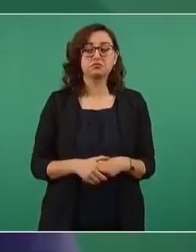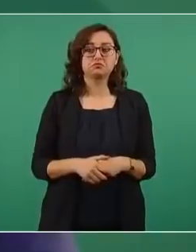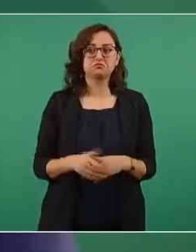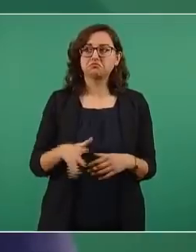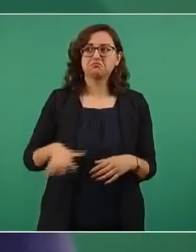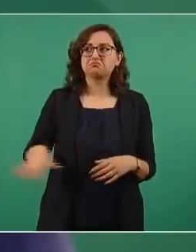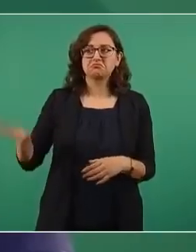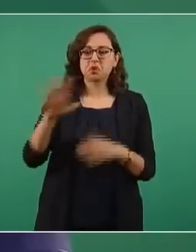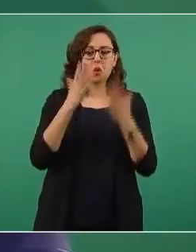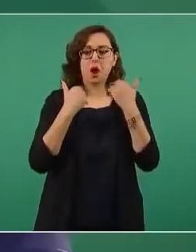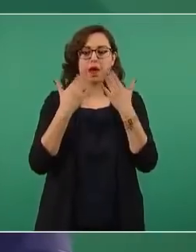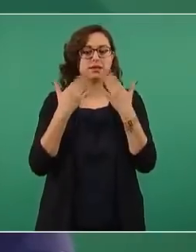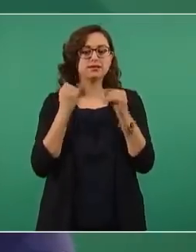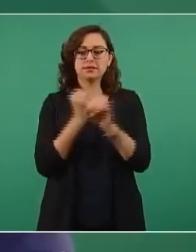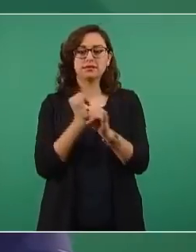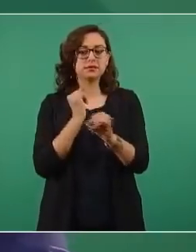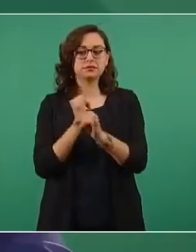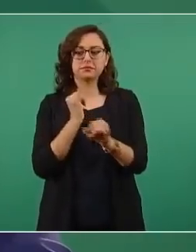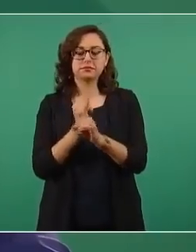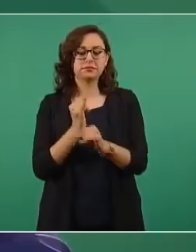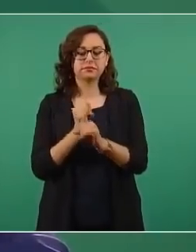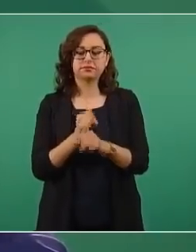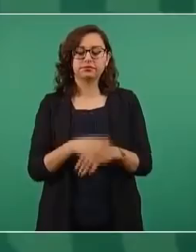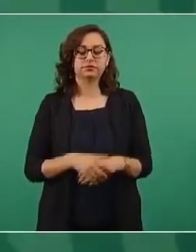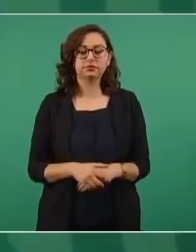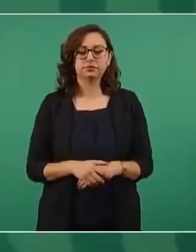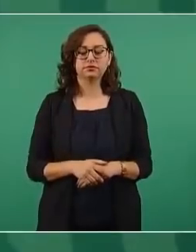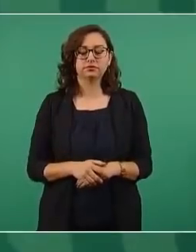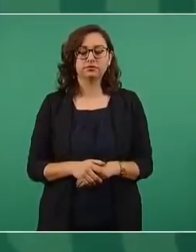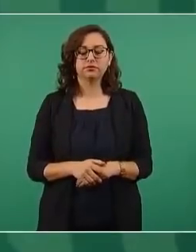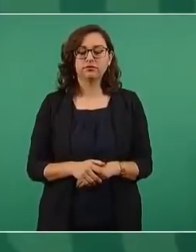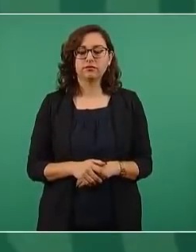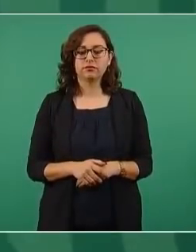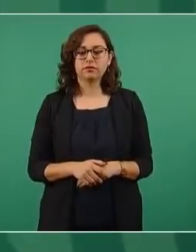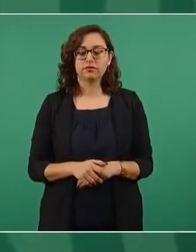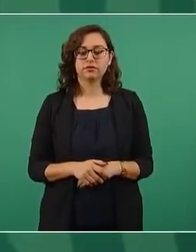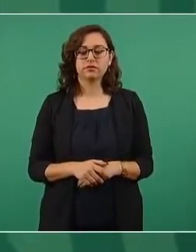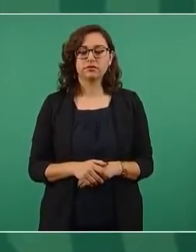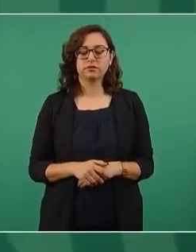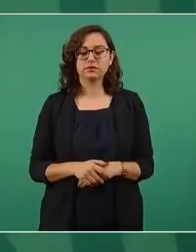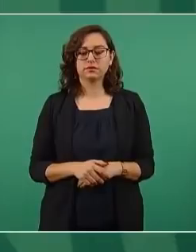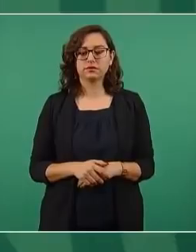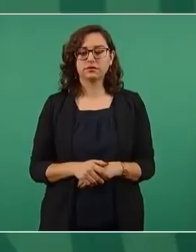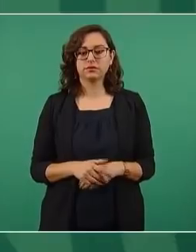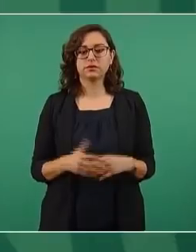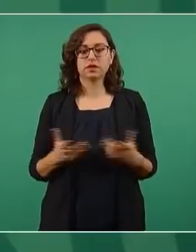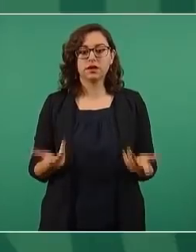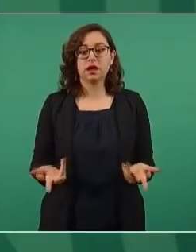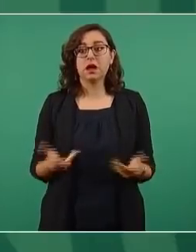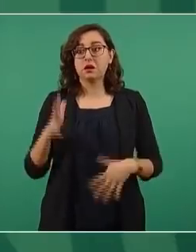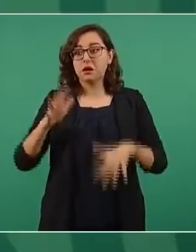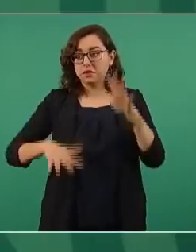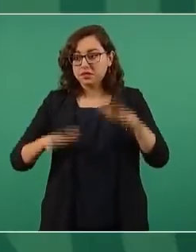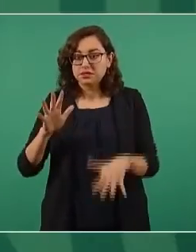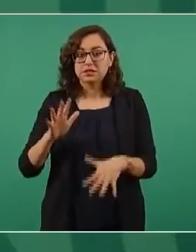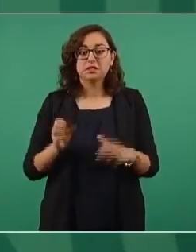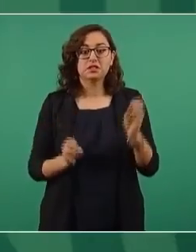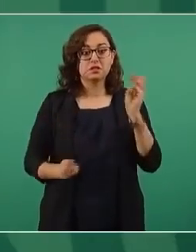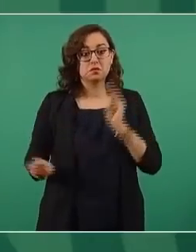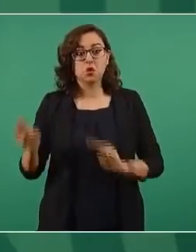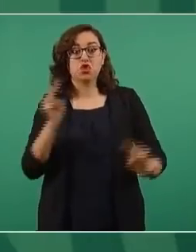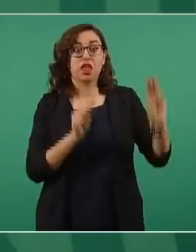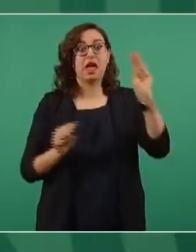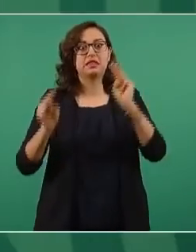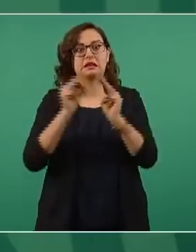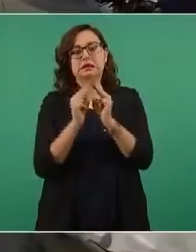buscando la señal. Hay que subirse a las lomas, a los